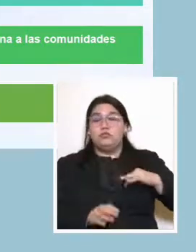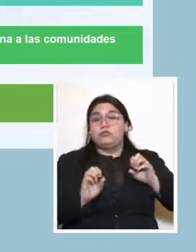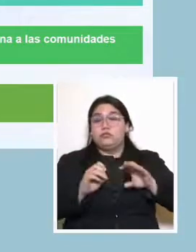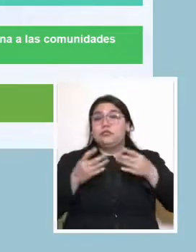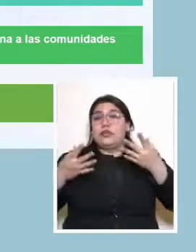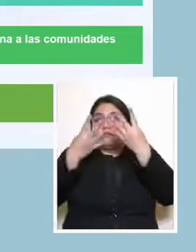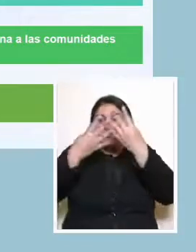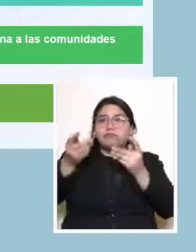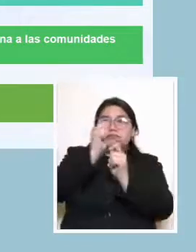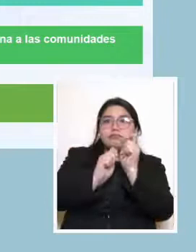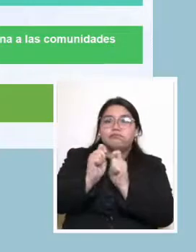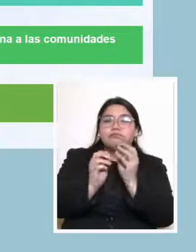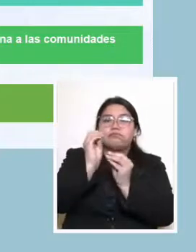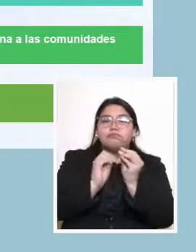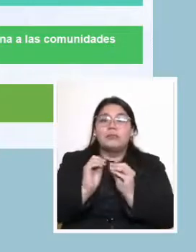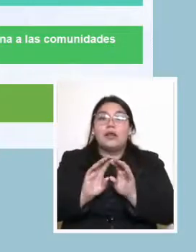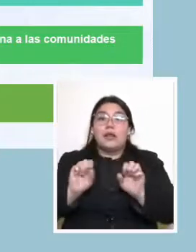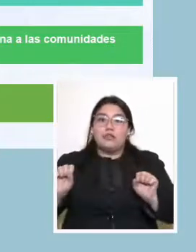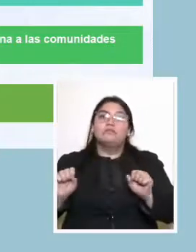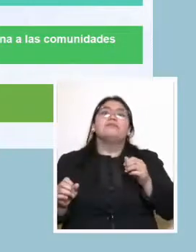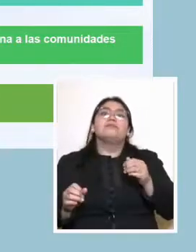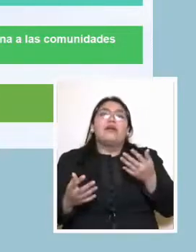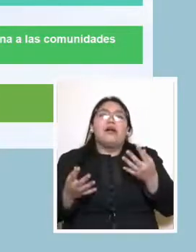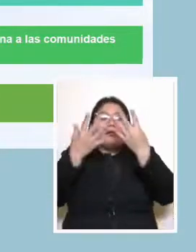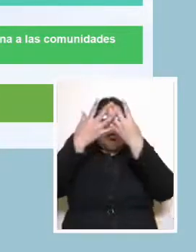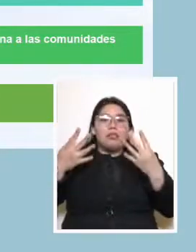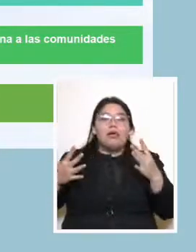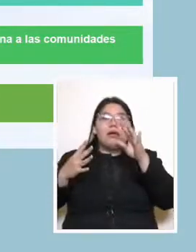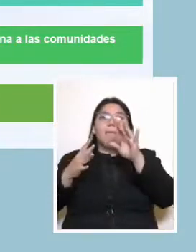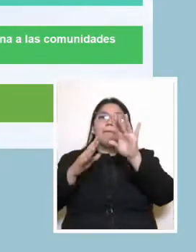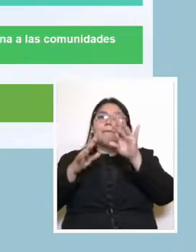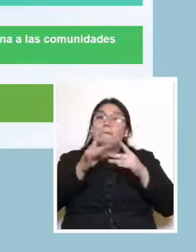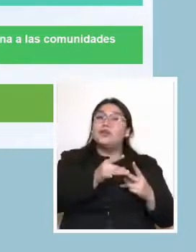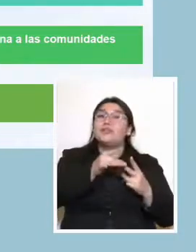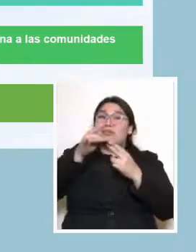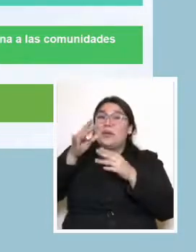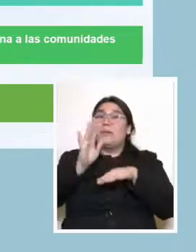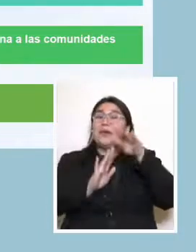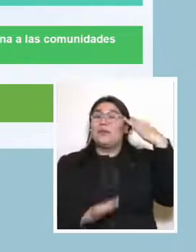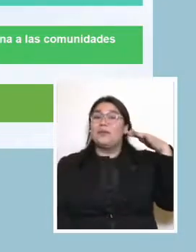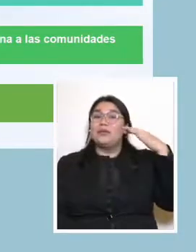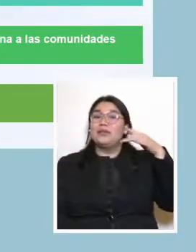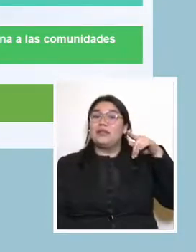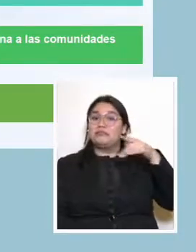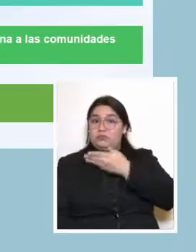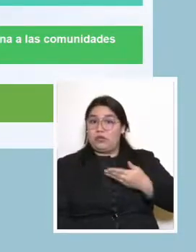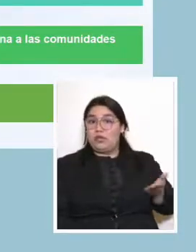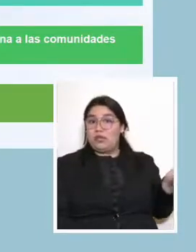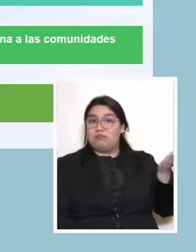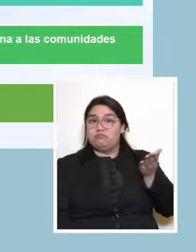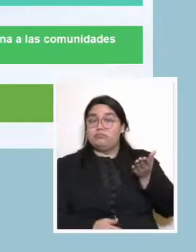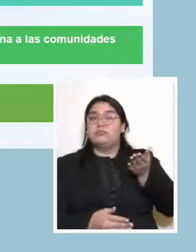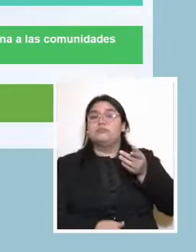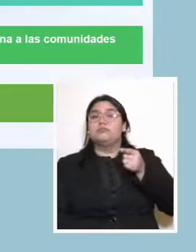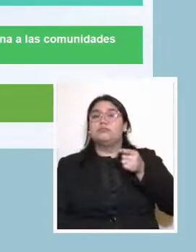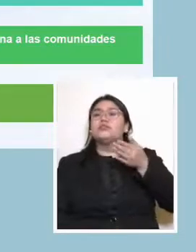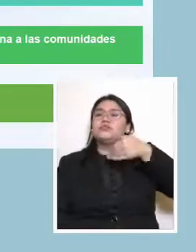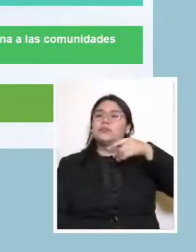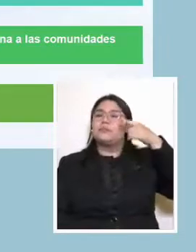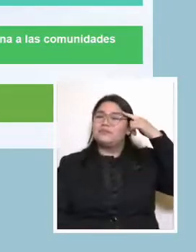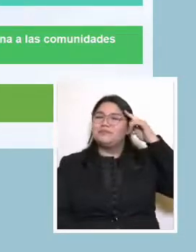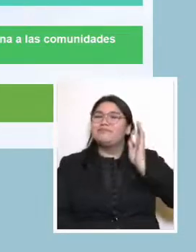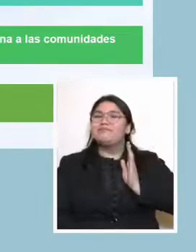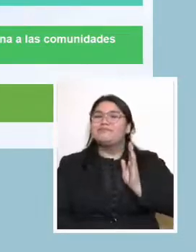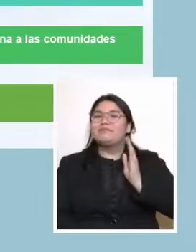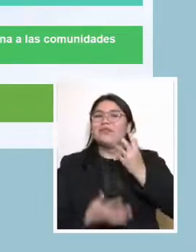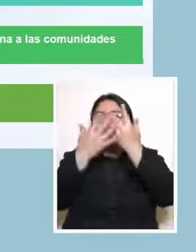lo que descubrimos, ¿no es cierto?, con la priorización curricular que nos propuso el gobierno anterior? Que efectivamente teníamos que avanzar en priorizar el currículum para